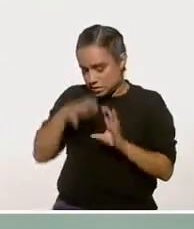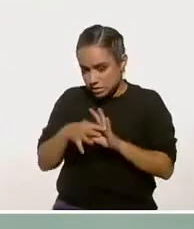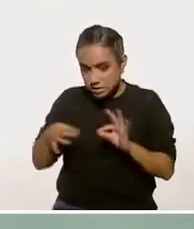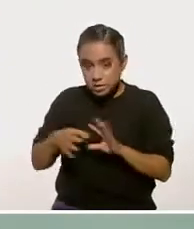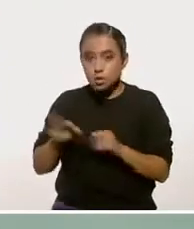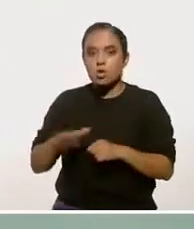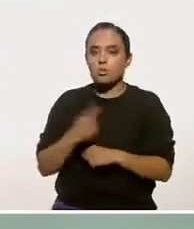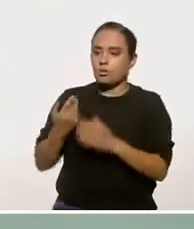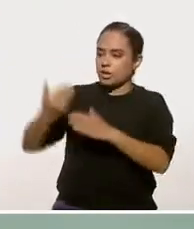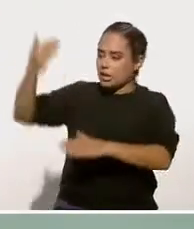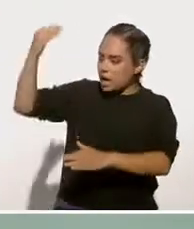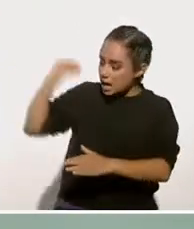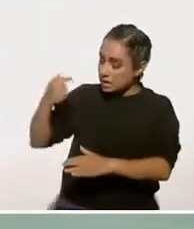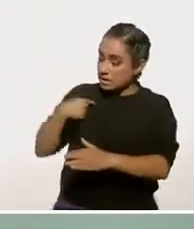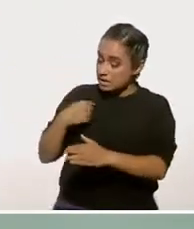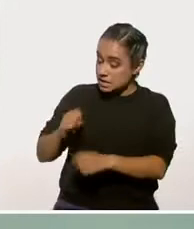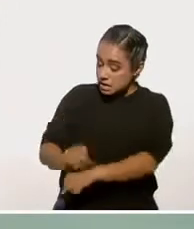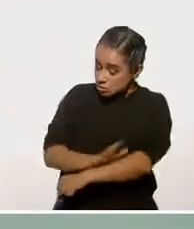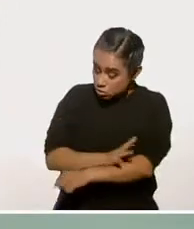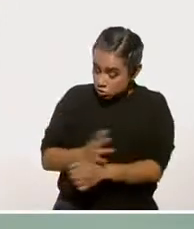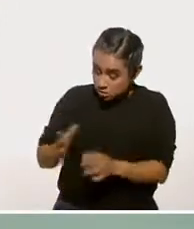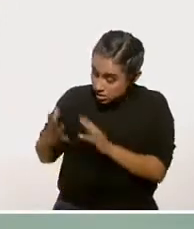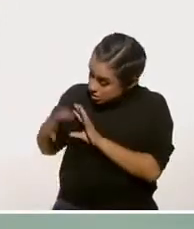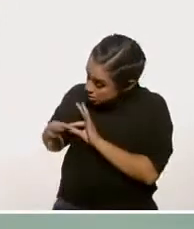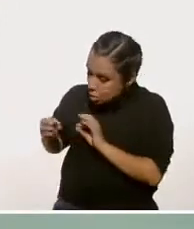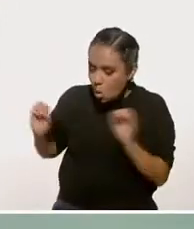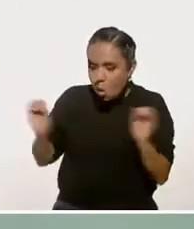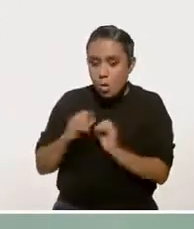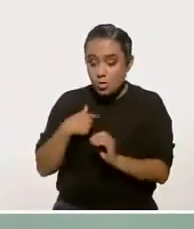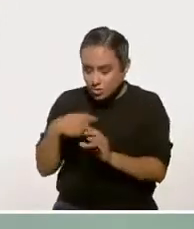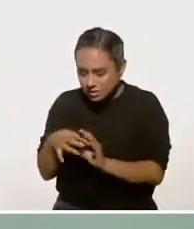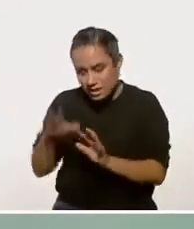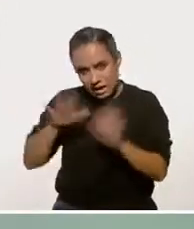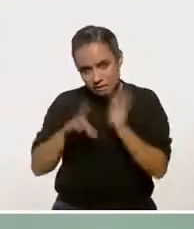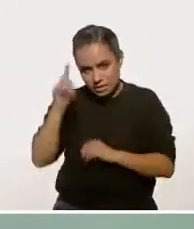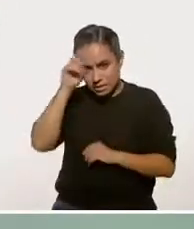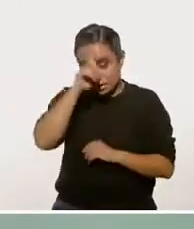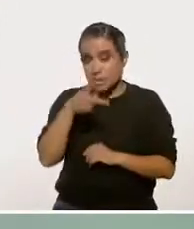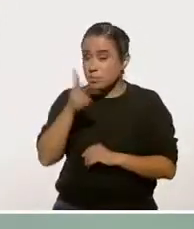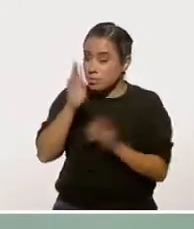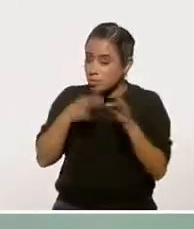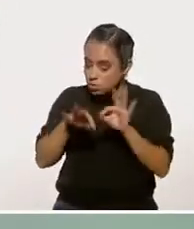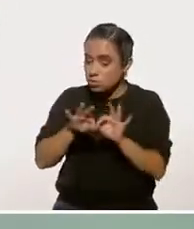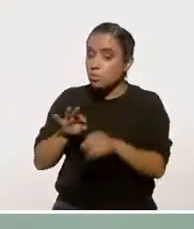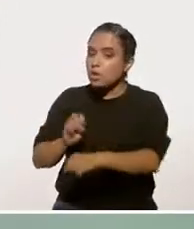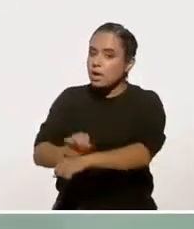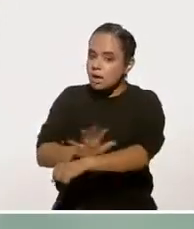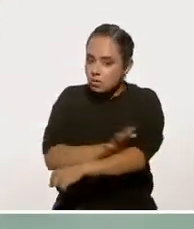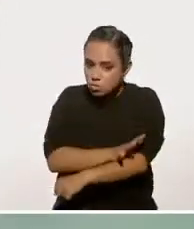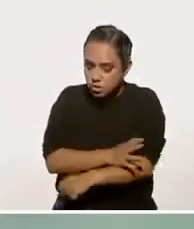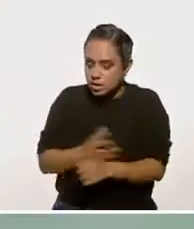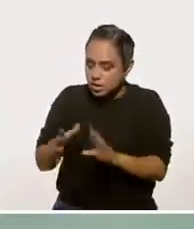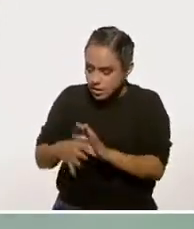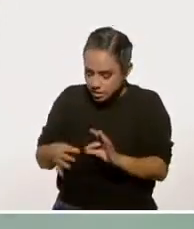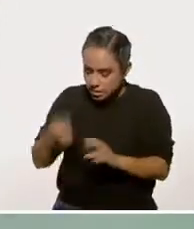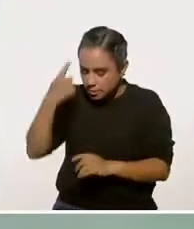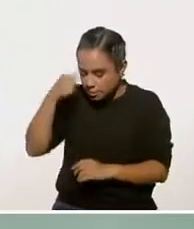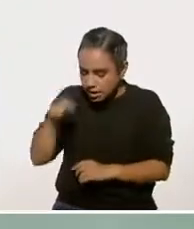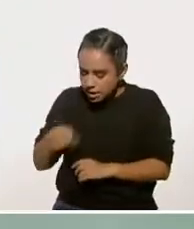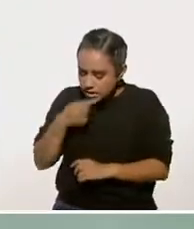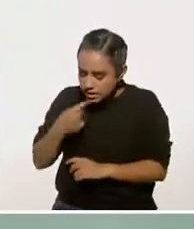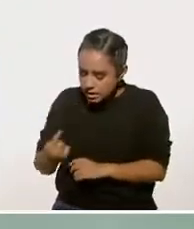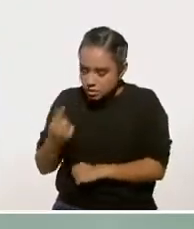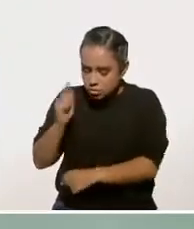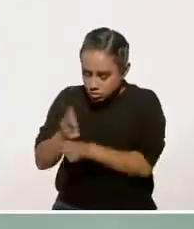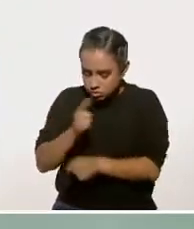estamos educados en emociones, o a los papás les cuesta mucho trabajo. Entonces, emociones sería como la primera, hablar de emociones y ayudarles a que ellos los fueran identificando.